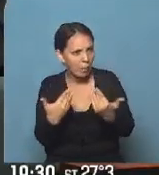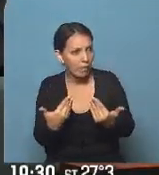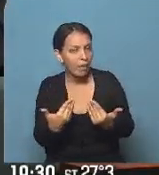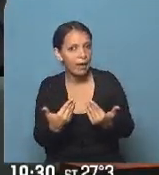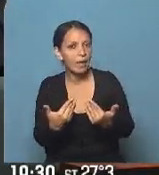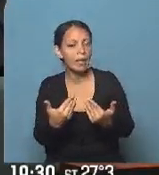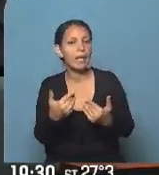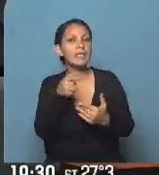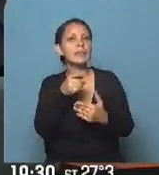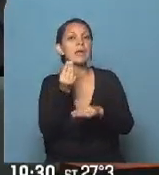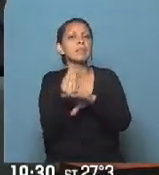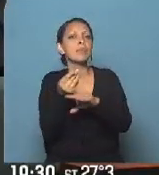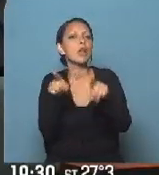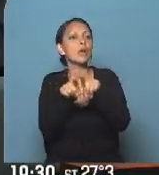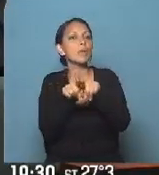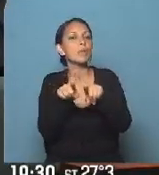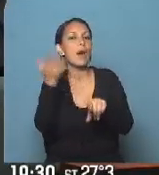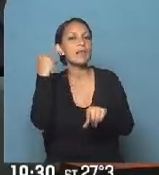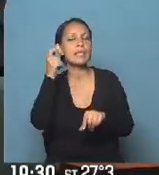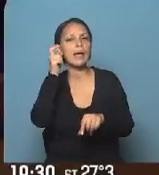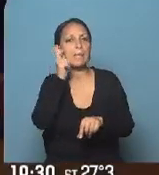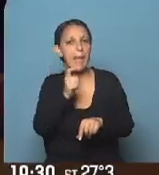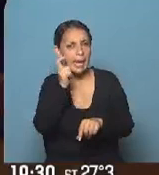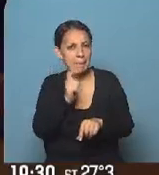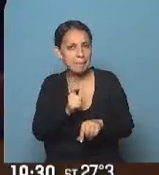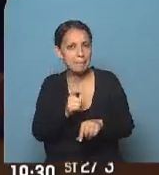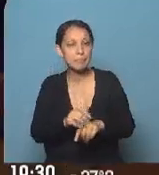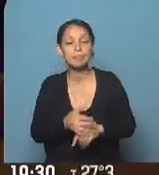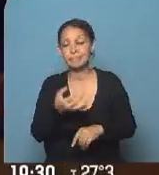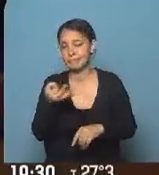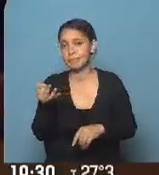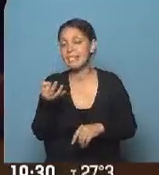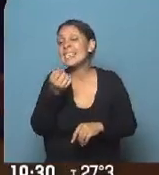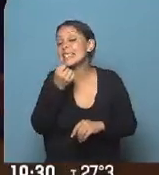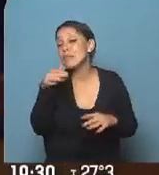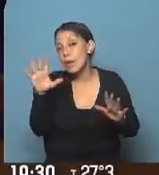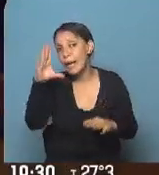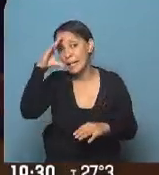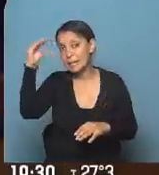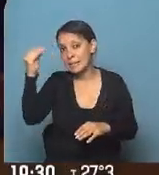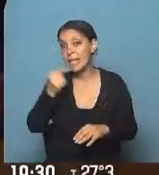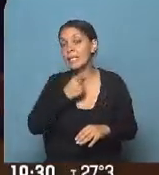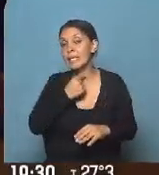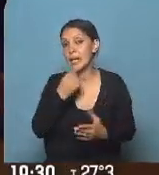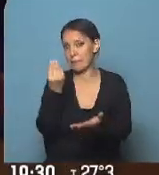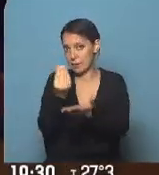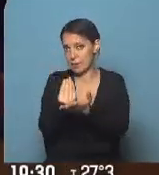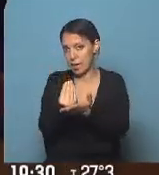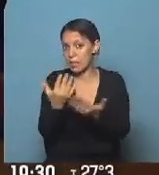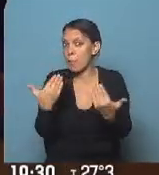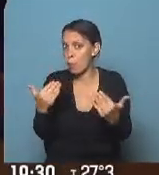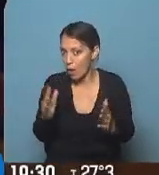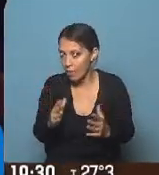casi similar al que sucedió con Carlos Menem en las últimas elecciones? Si se quisiera presentar, lo va a poder hacer. Yo creo,